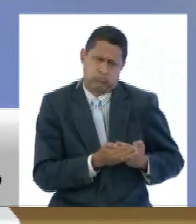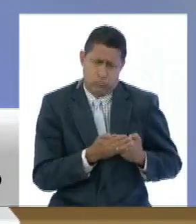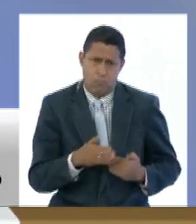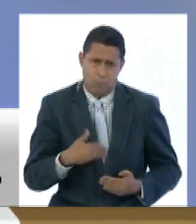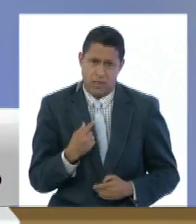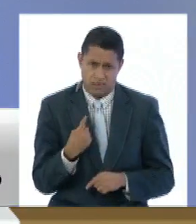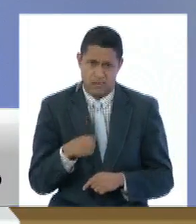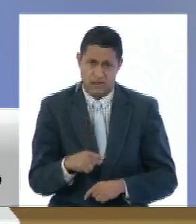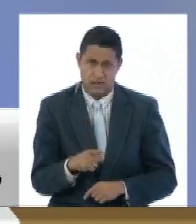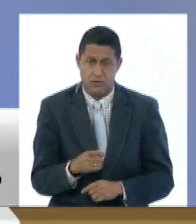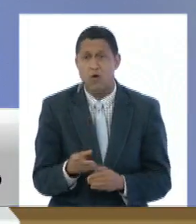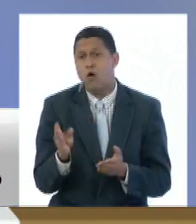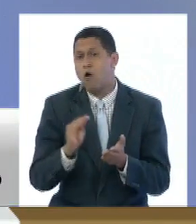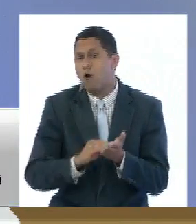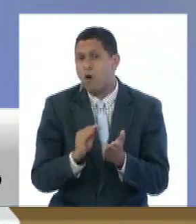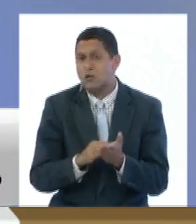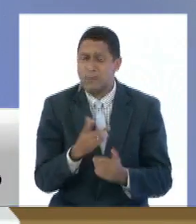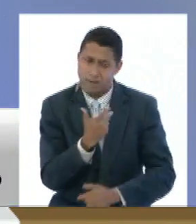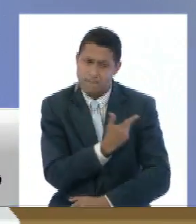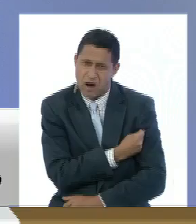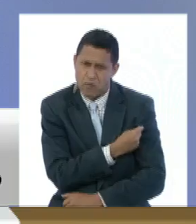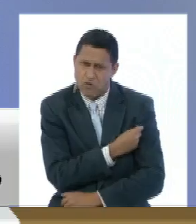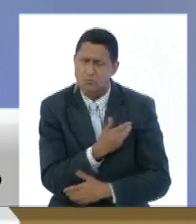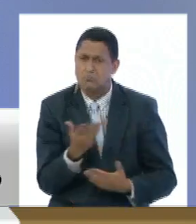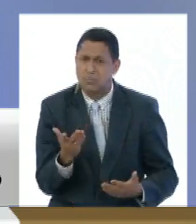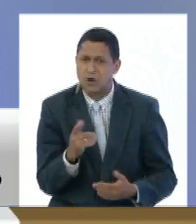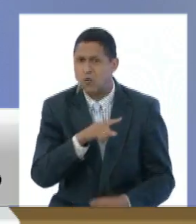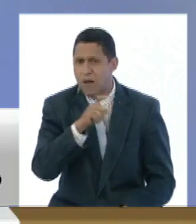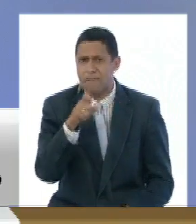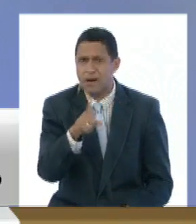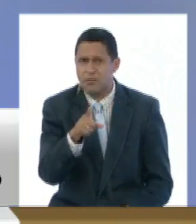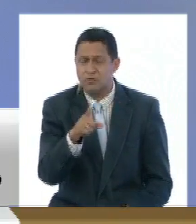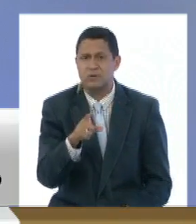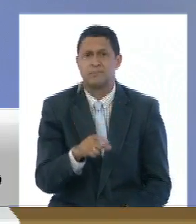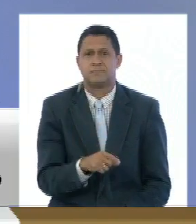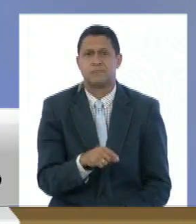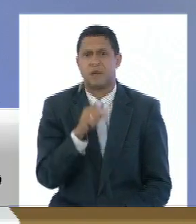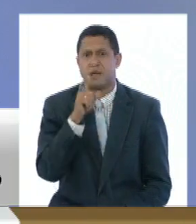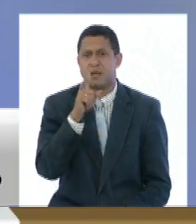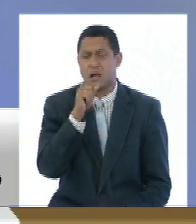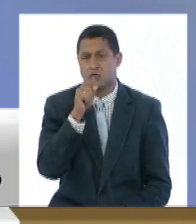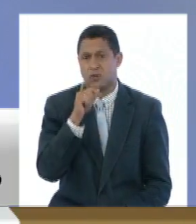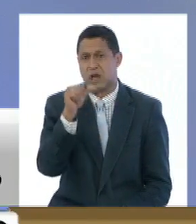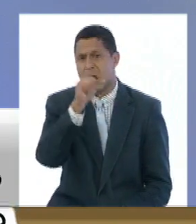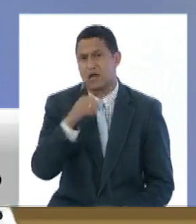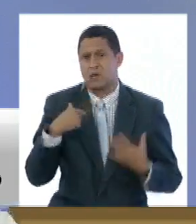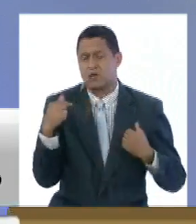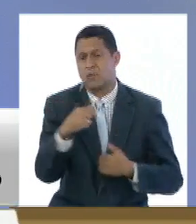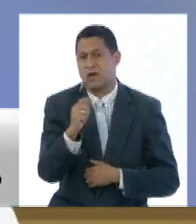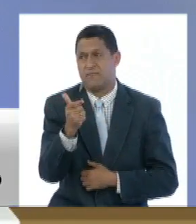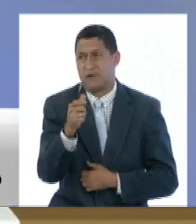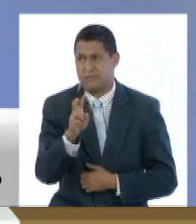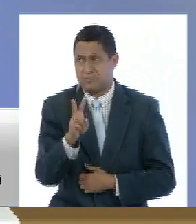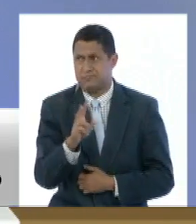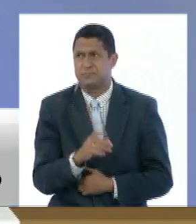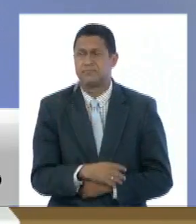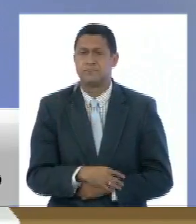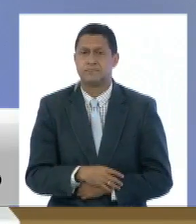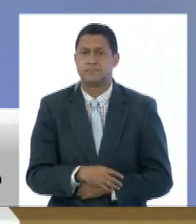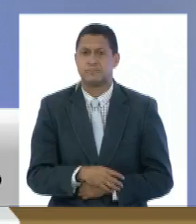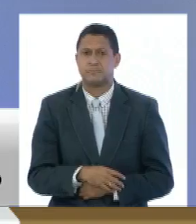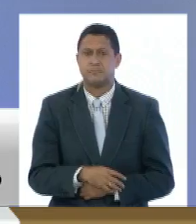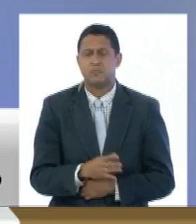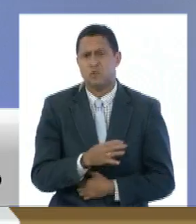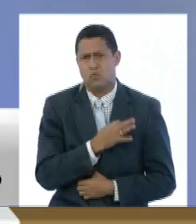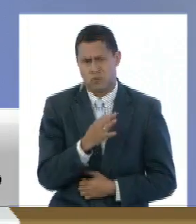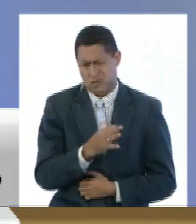pueda tener. Volvemos a la parte de la vacunación porque nos llega una pregunta a través de nuestra cuenta de Twitter, @salud_gb. La hace